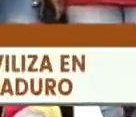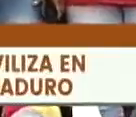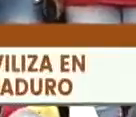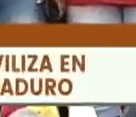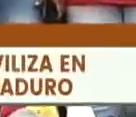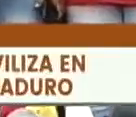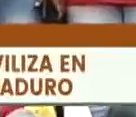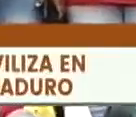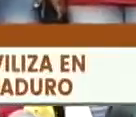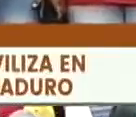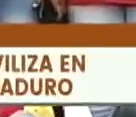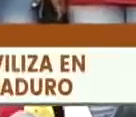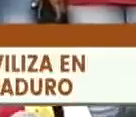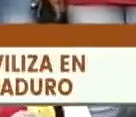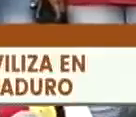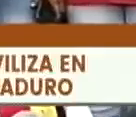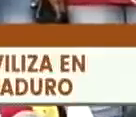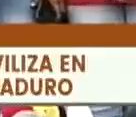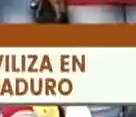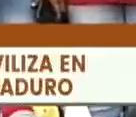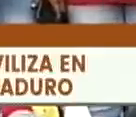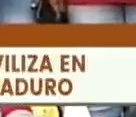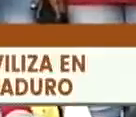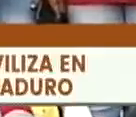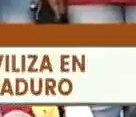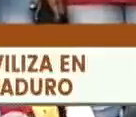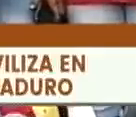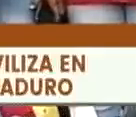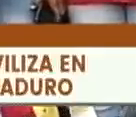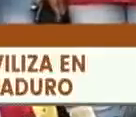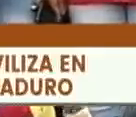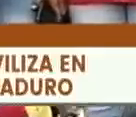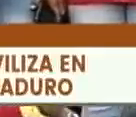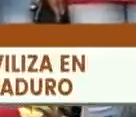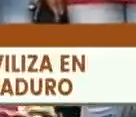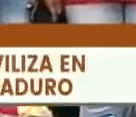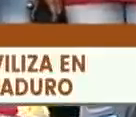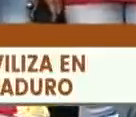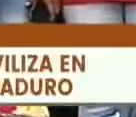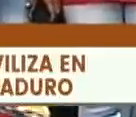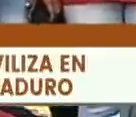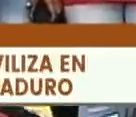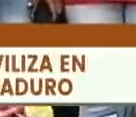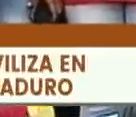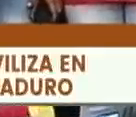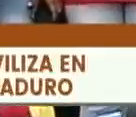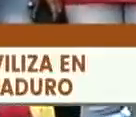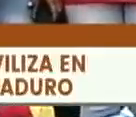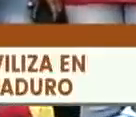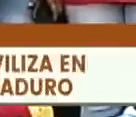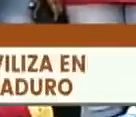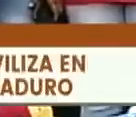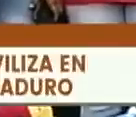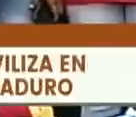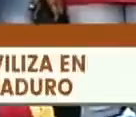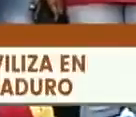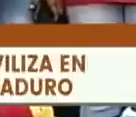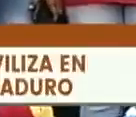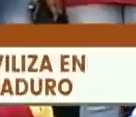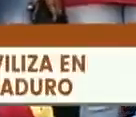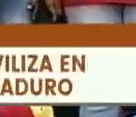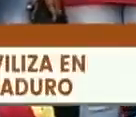nosotros. Mire, ya va, una no, más nos vamos a tomar. Mira, aquí con nosotros están